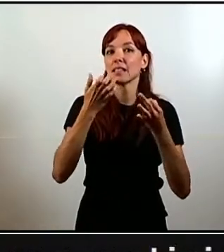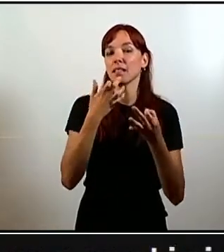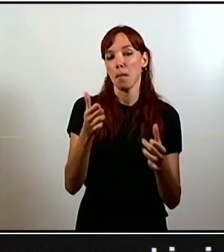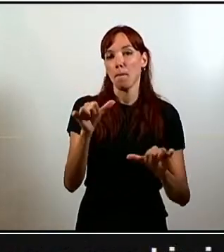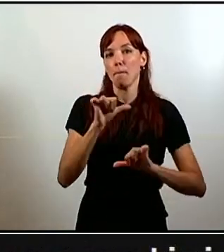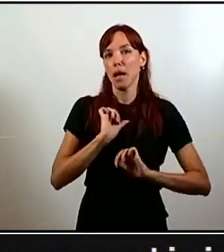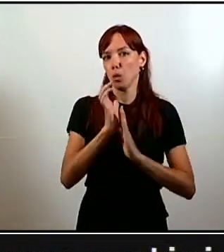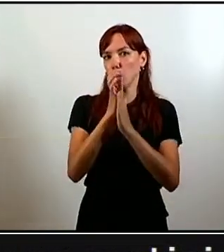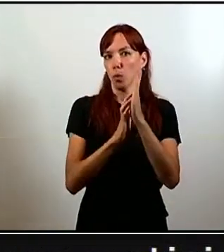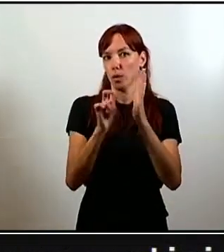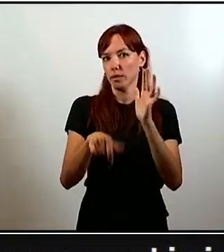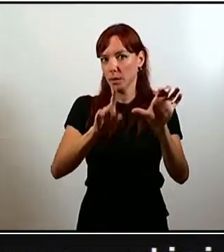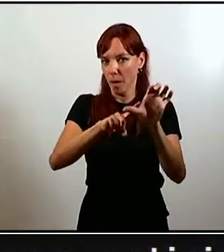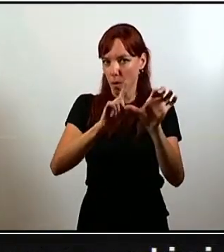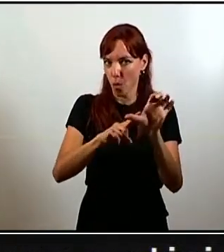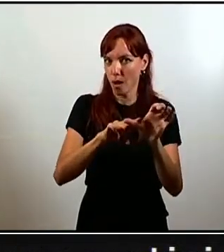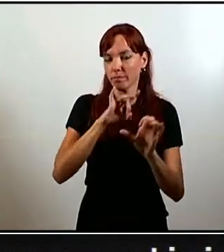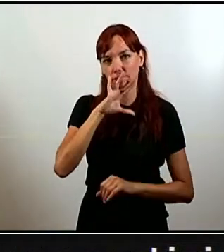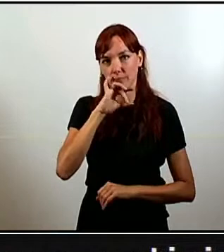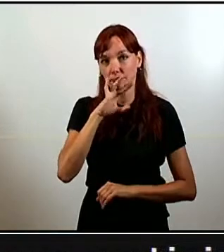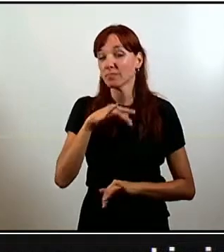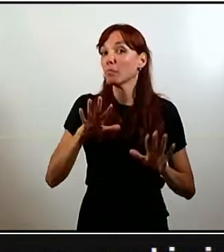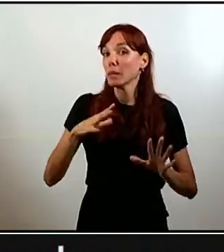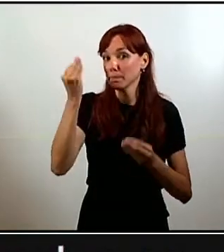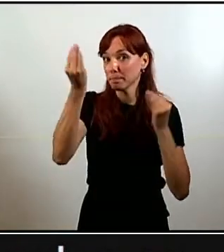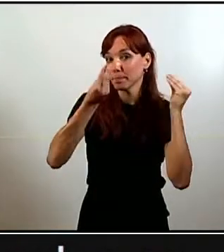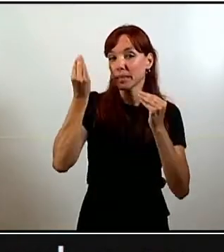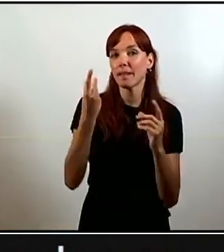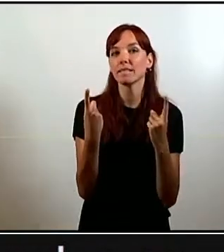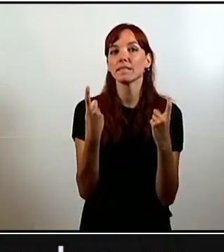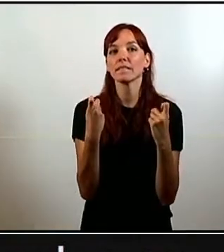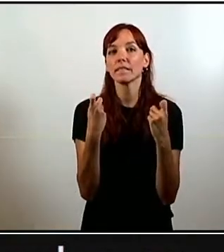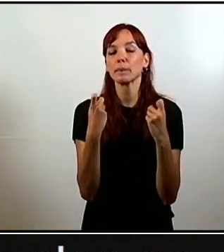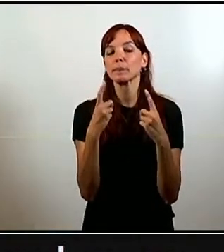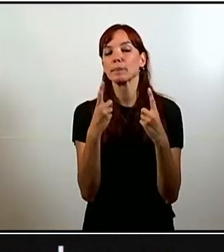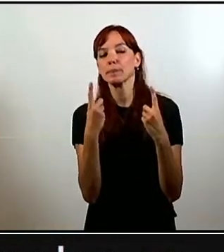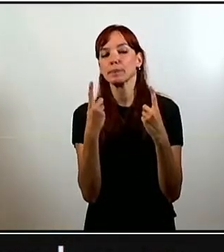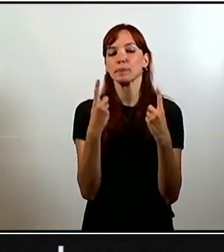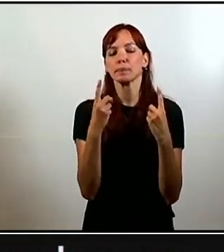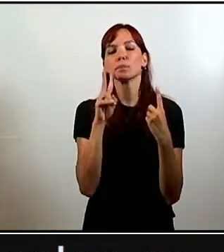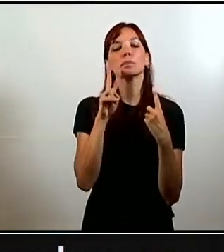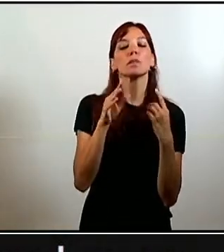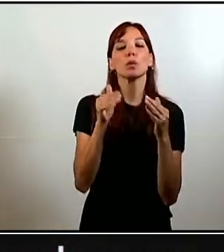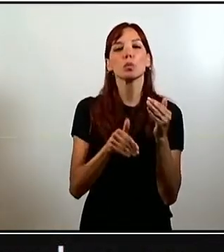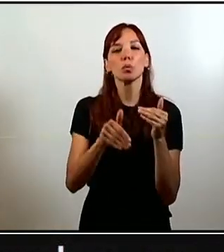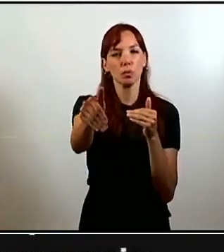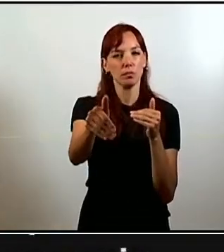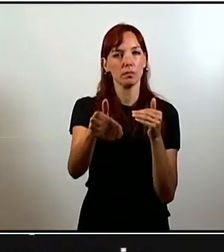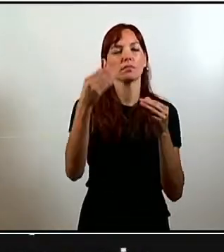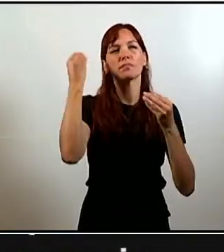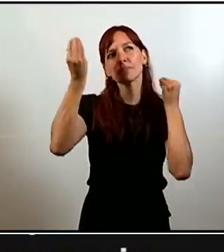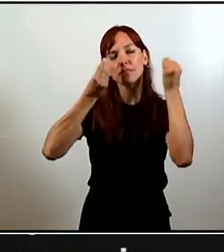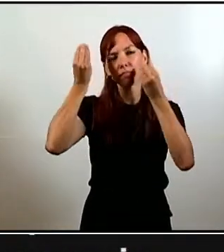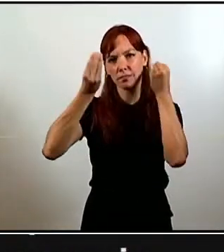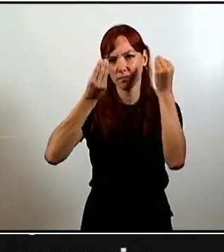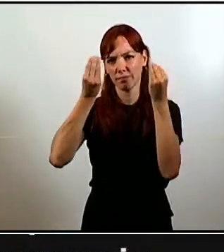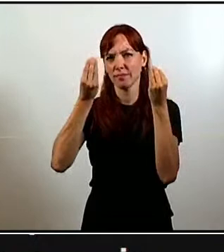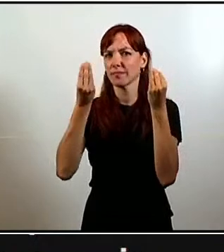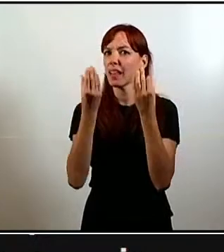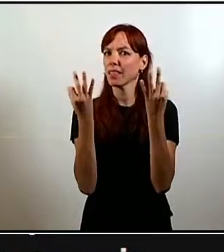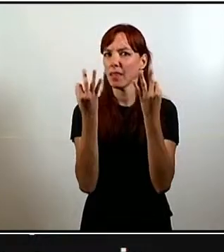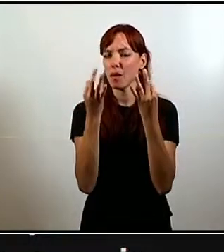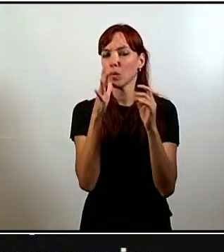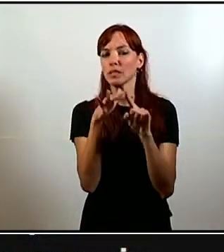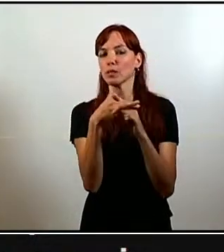región. Pero consideramos que es necesario tener la mirada larga y reflexionar sobre la